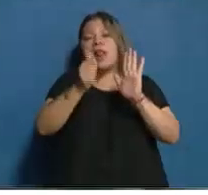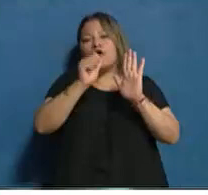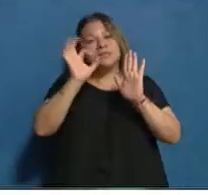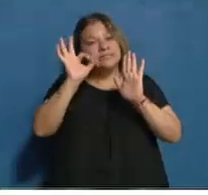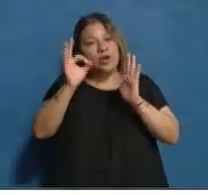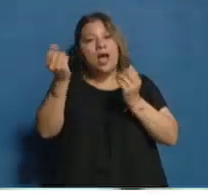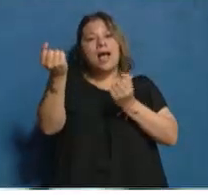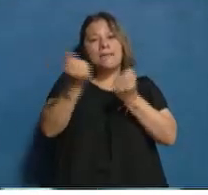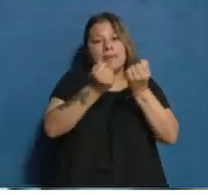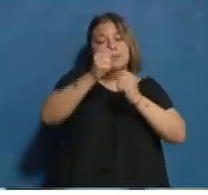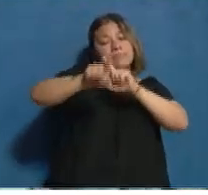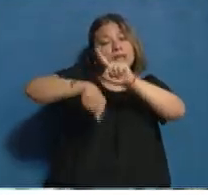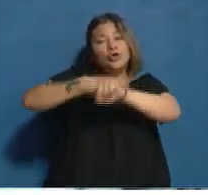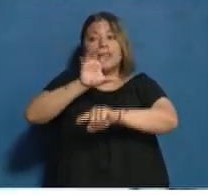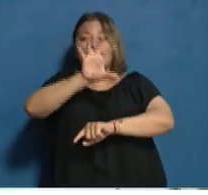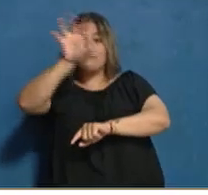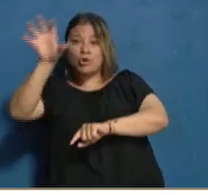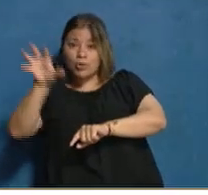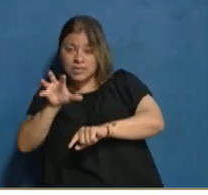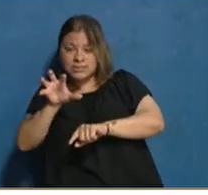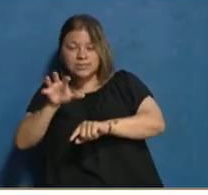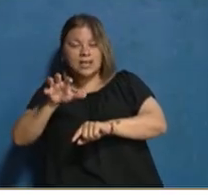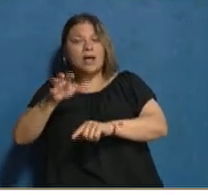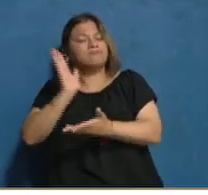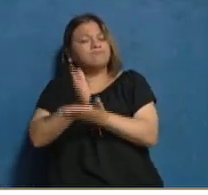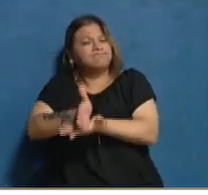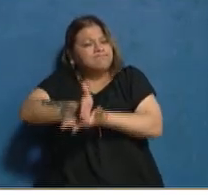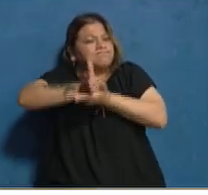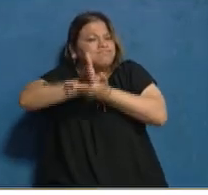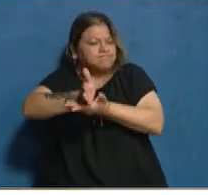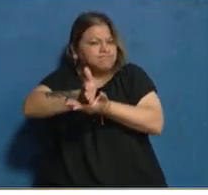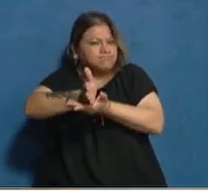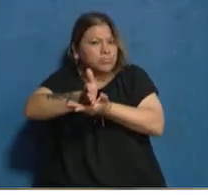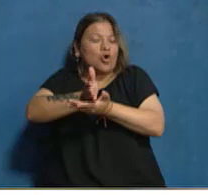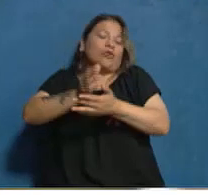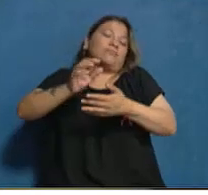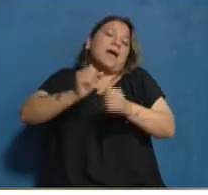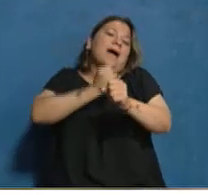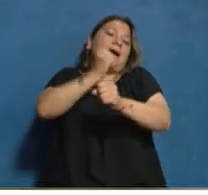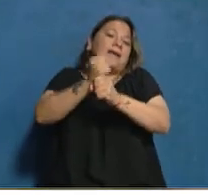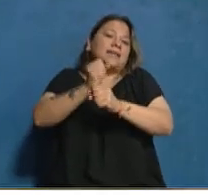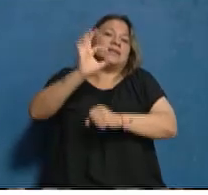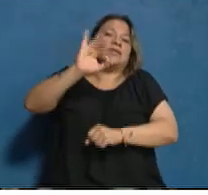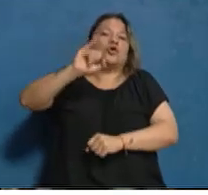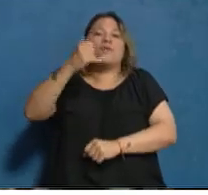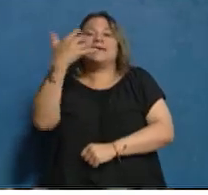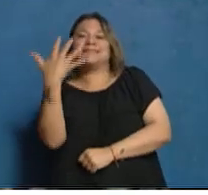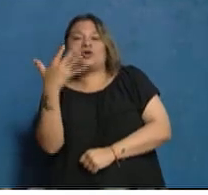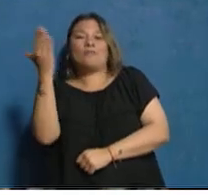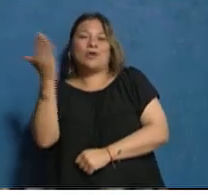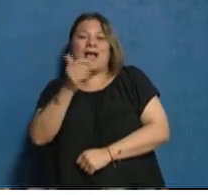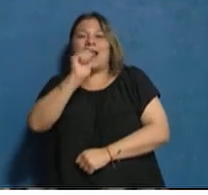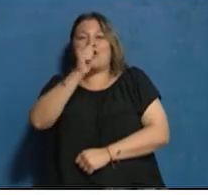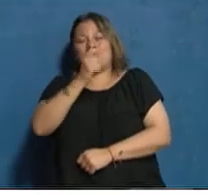volante. Y hay otras que han endurecido sus sanciones con 0,5, como es el caso de Mendoza, que